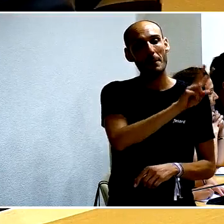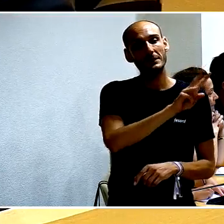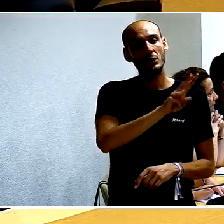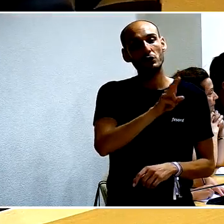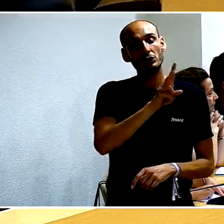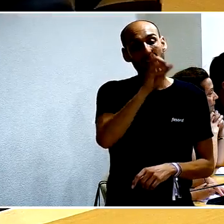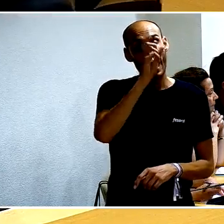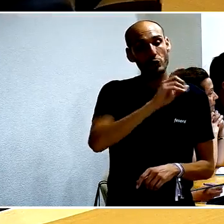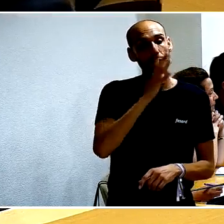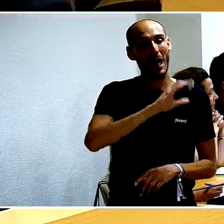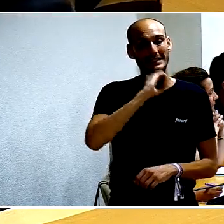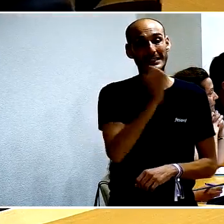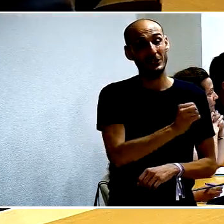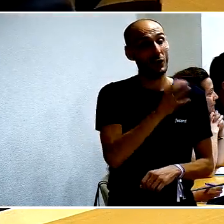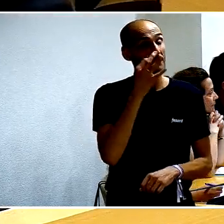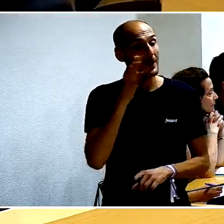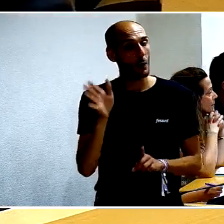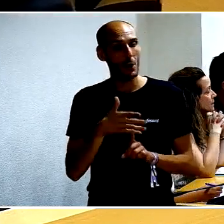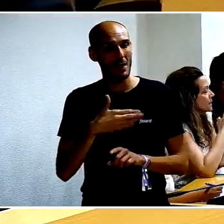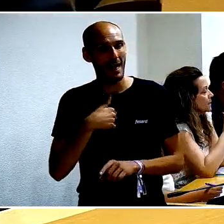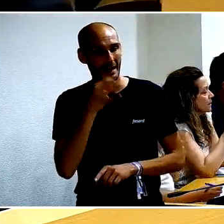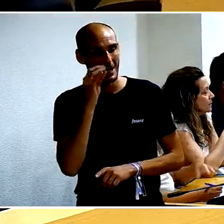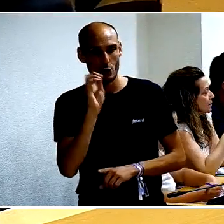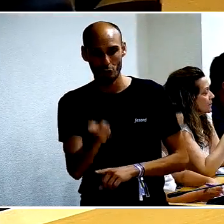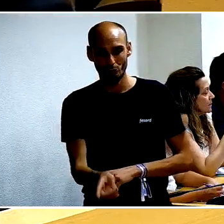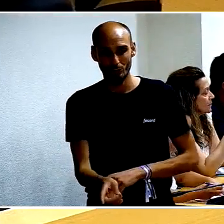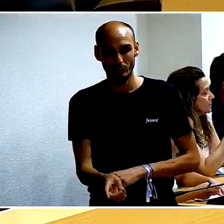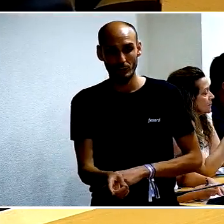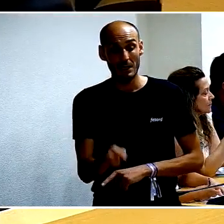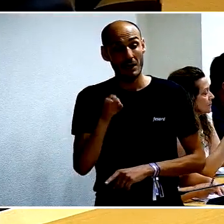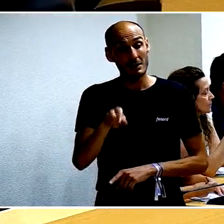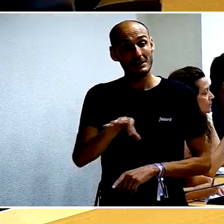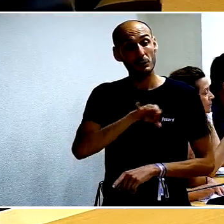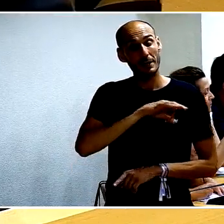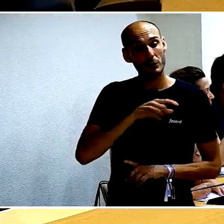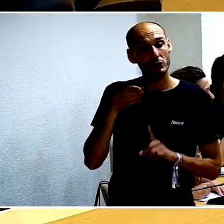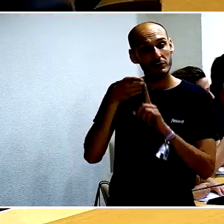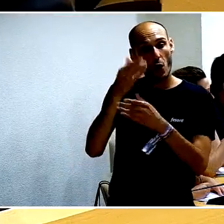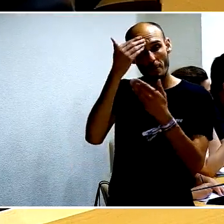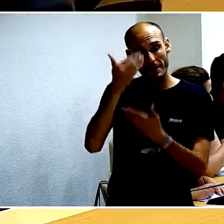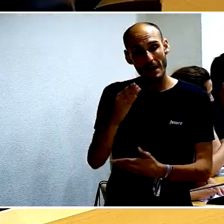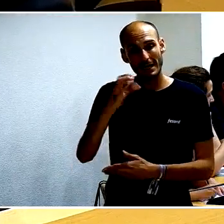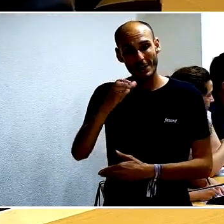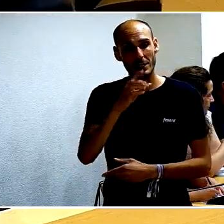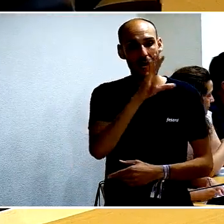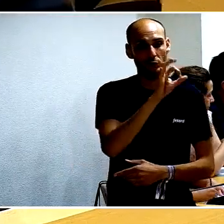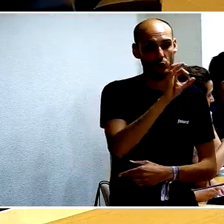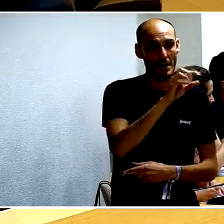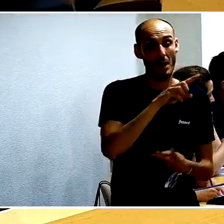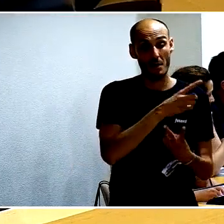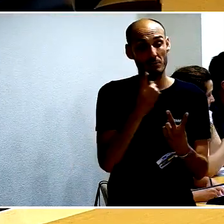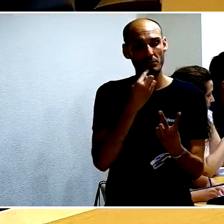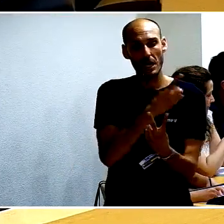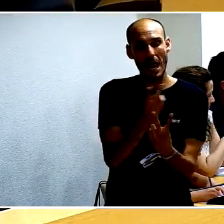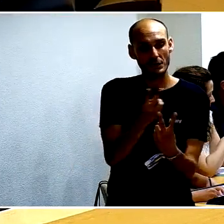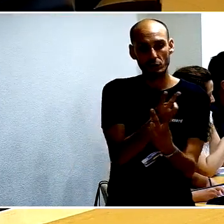género. Este certamen literario es un homenaje a Carolina y a Susana, para decir que para nosotros siempre será